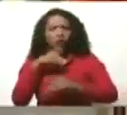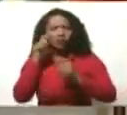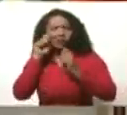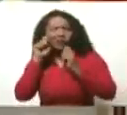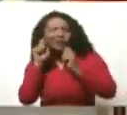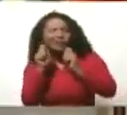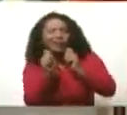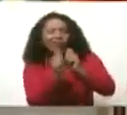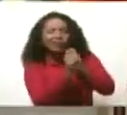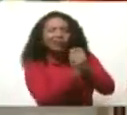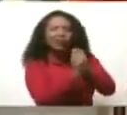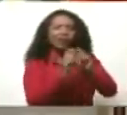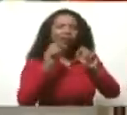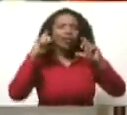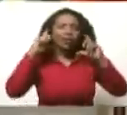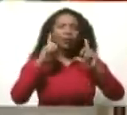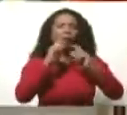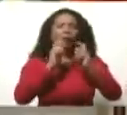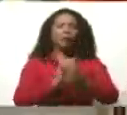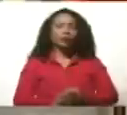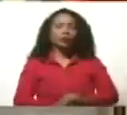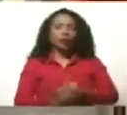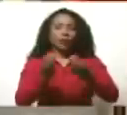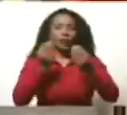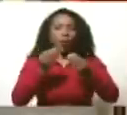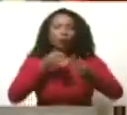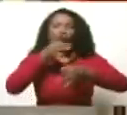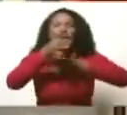obligatorio tapaboca para